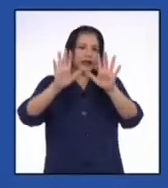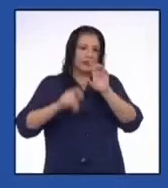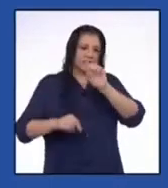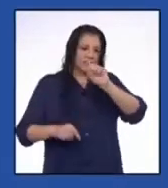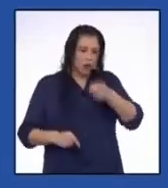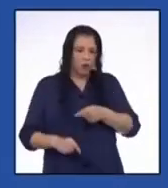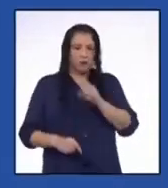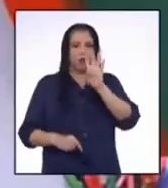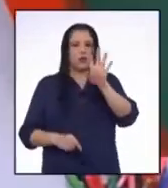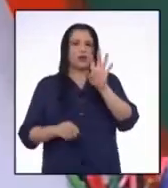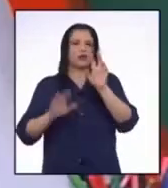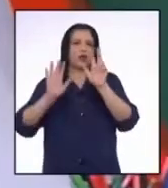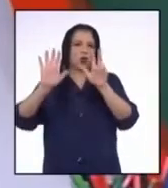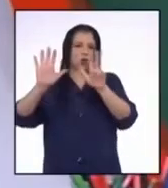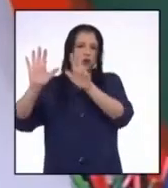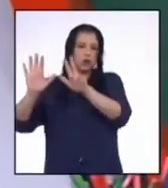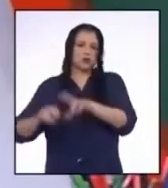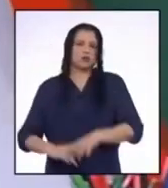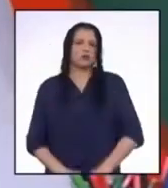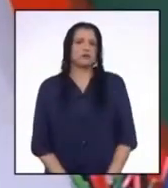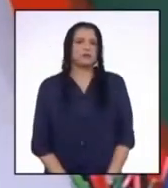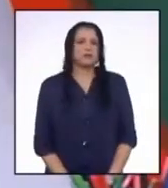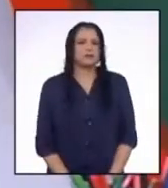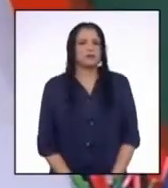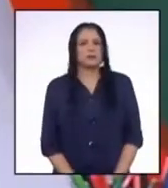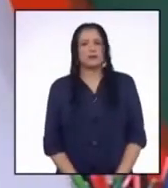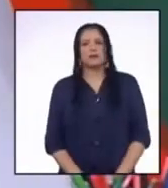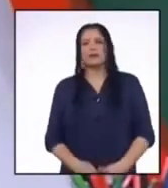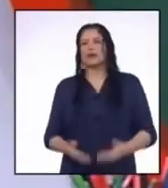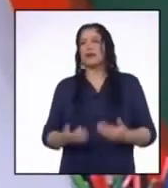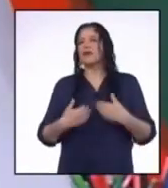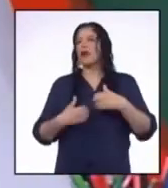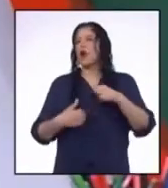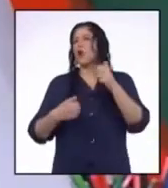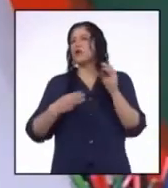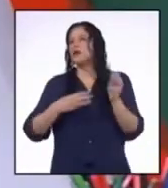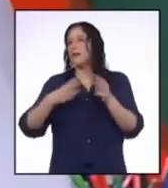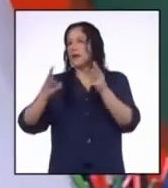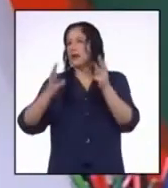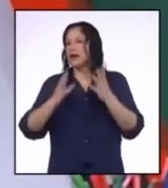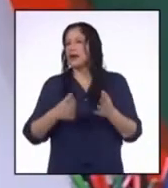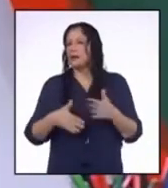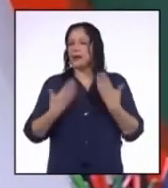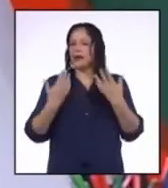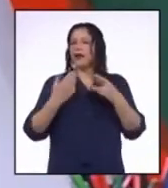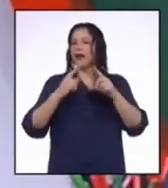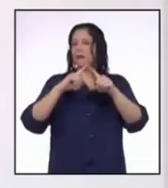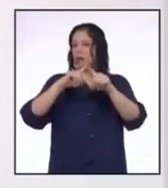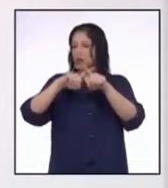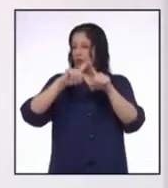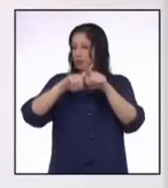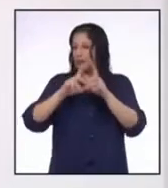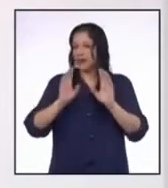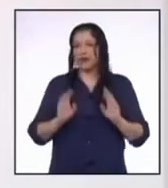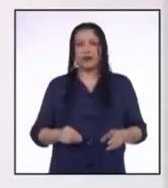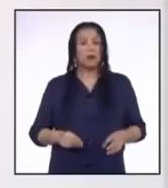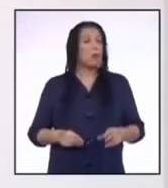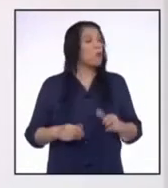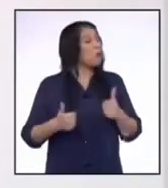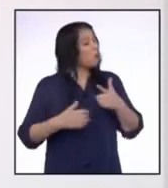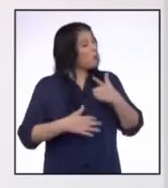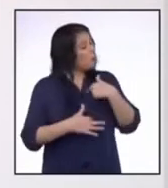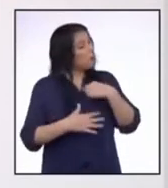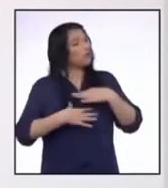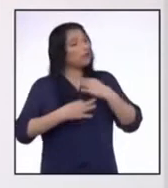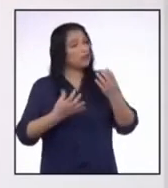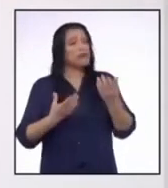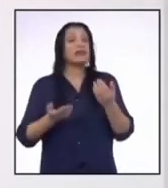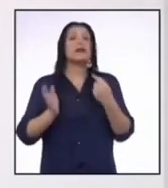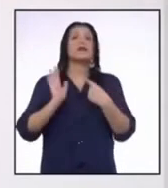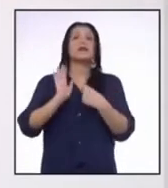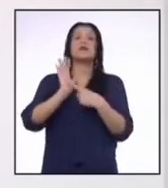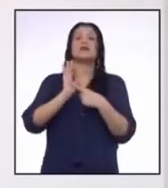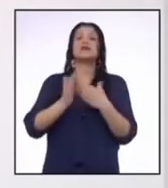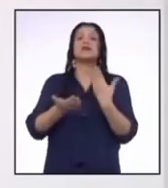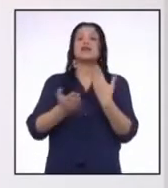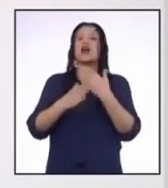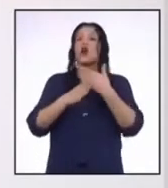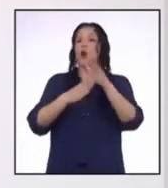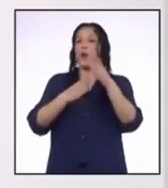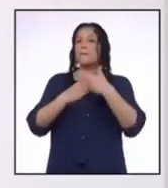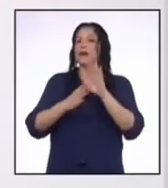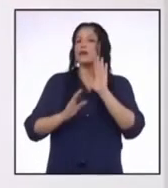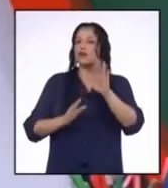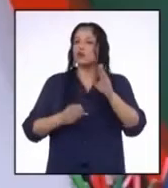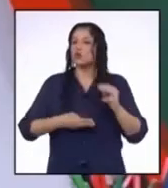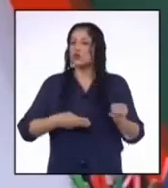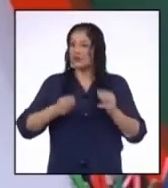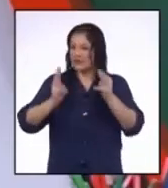milésimos. Profesora, tengo otra forma para sacar esa multiplicación. Eso suena interesante, Junior. Compártenos